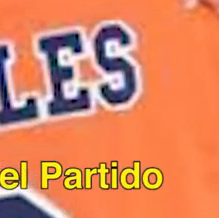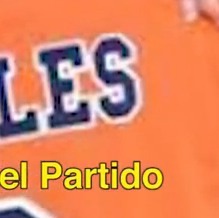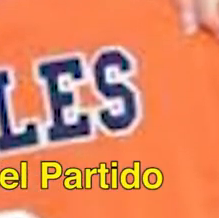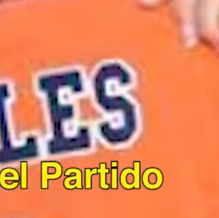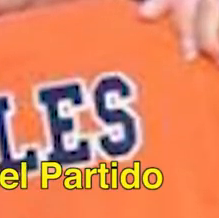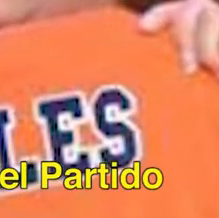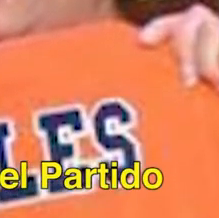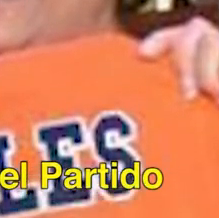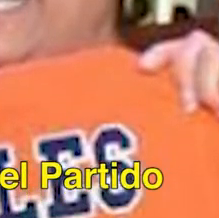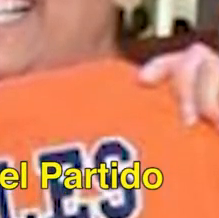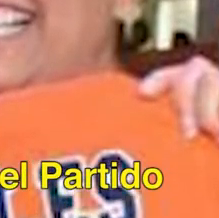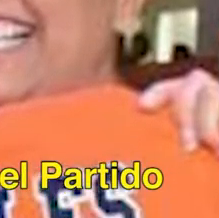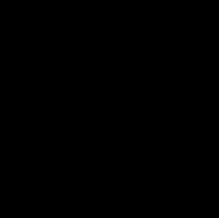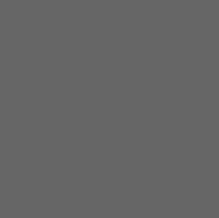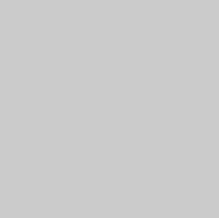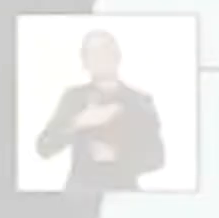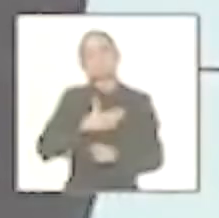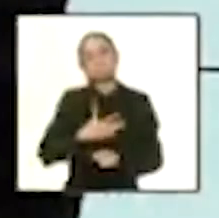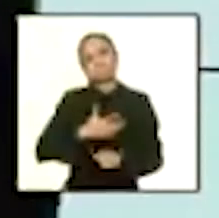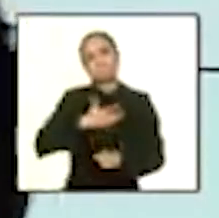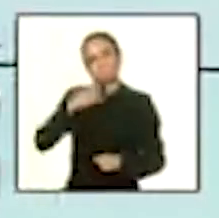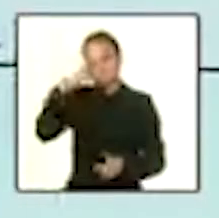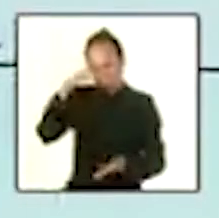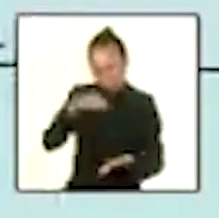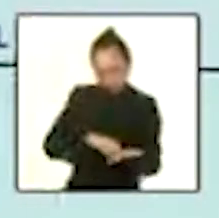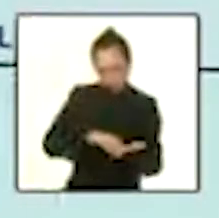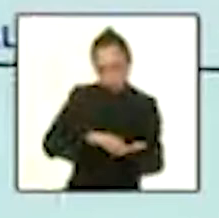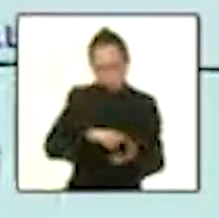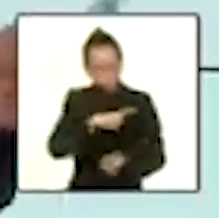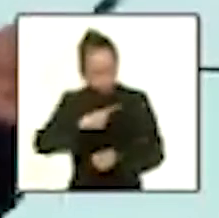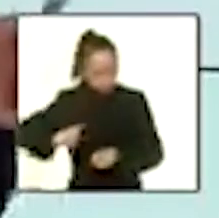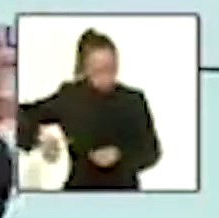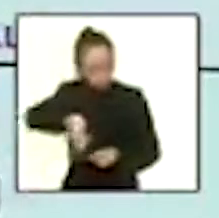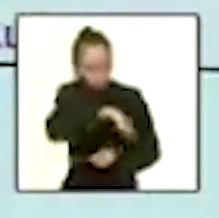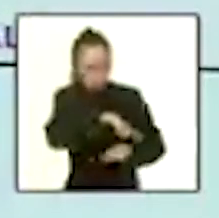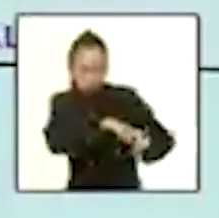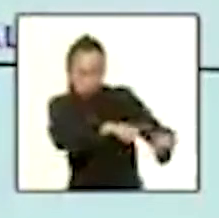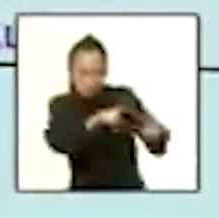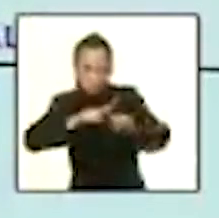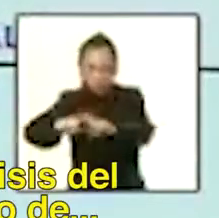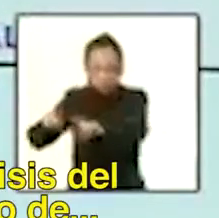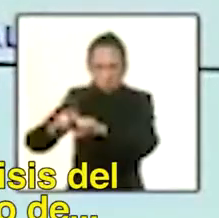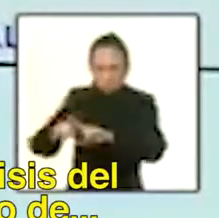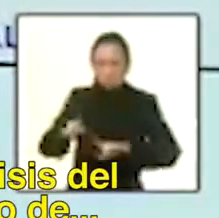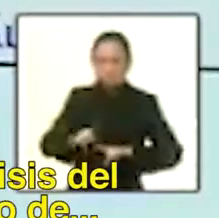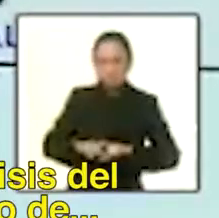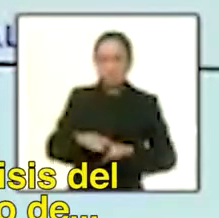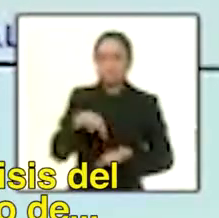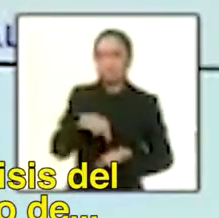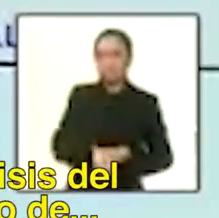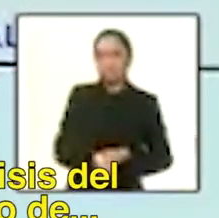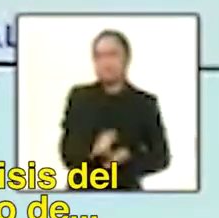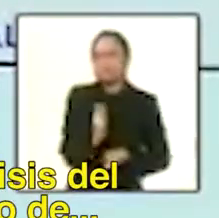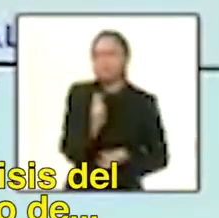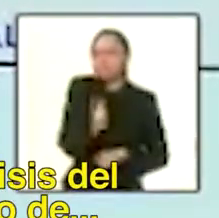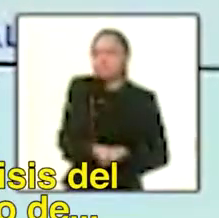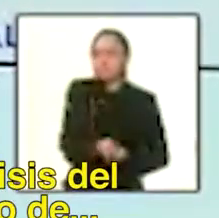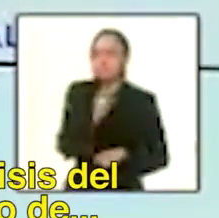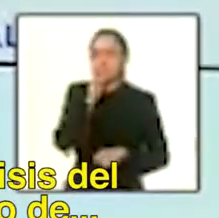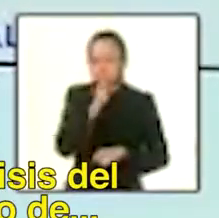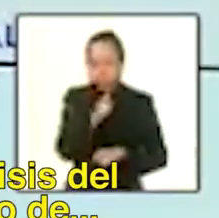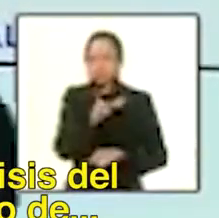Partido Revolucionario Institucional. Marco Rascón, del Partido Humanista, canceló su participación en el